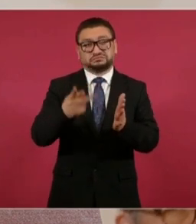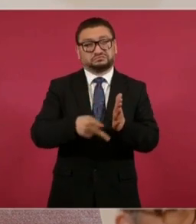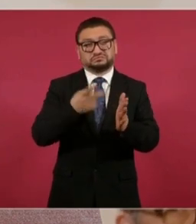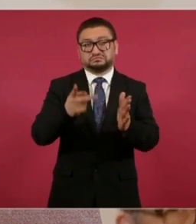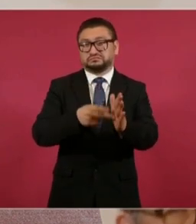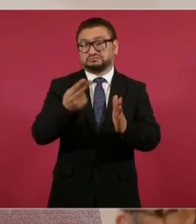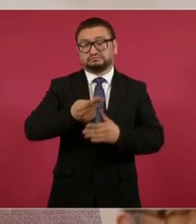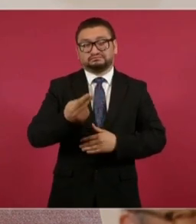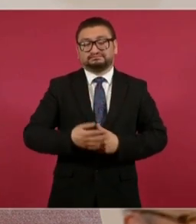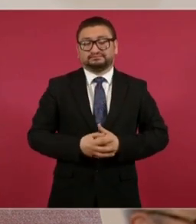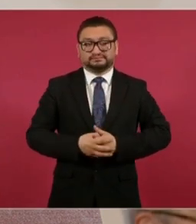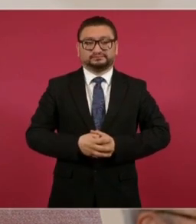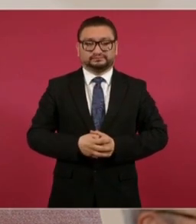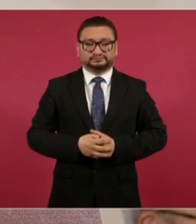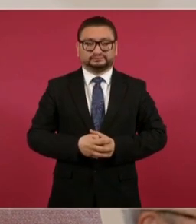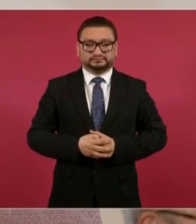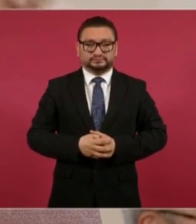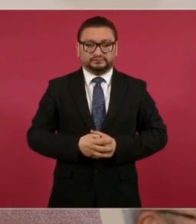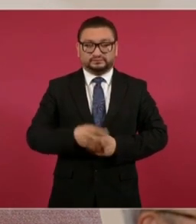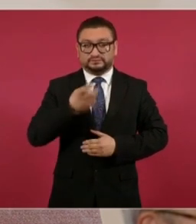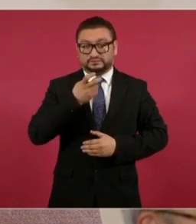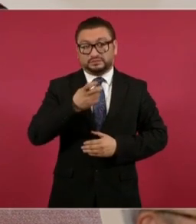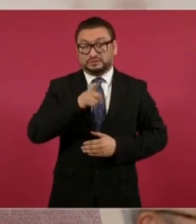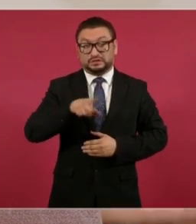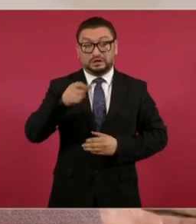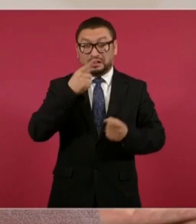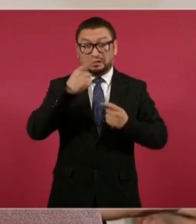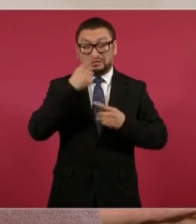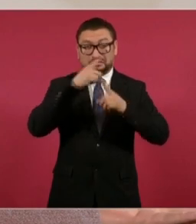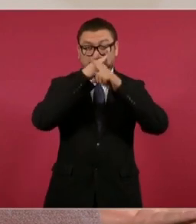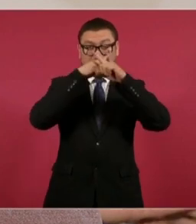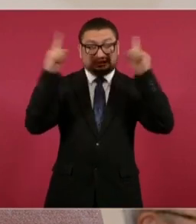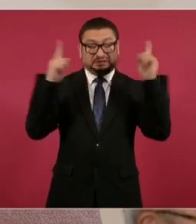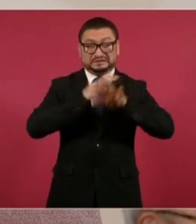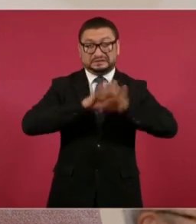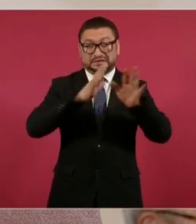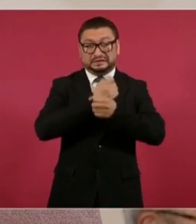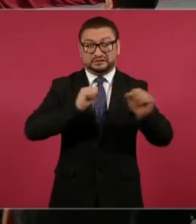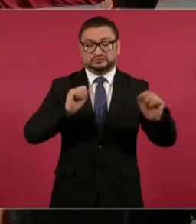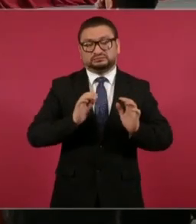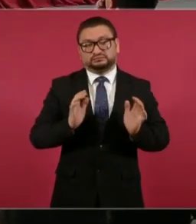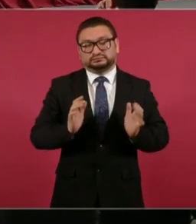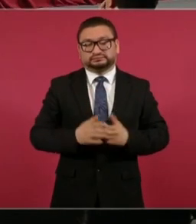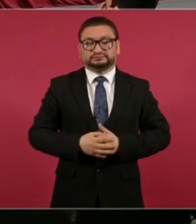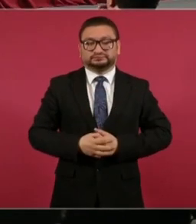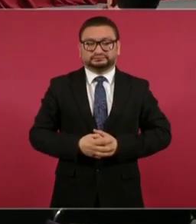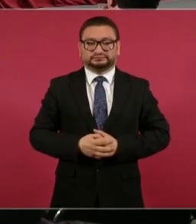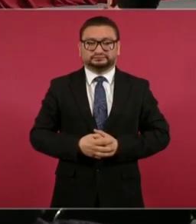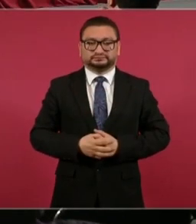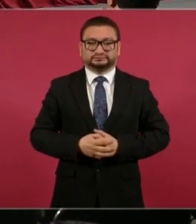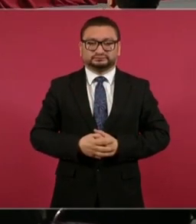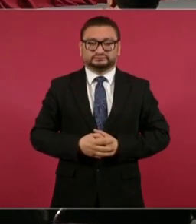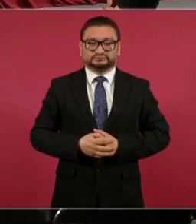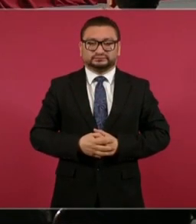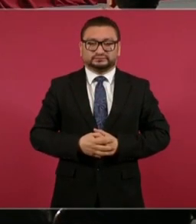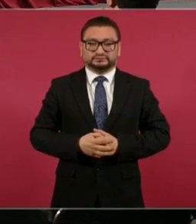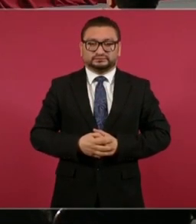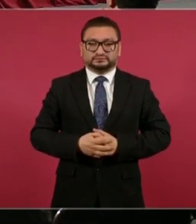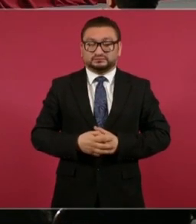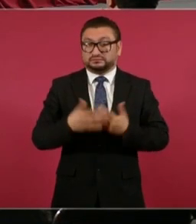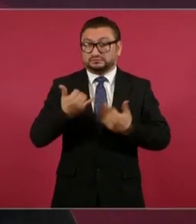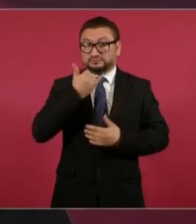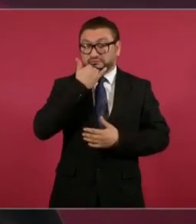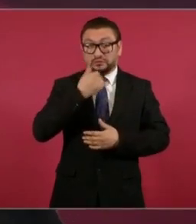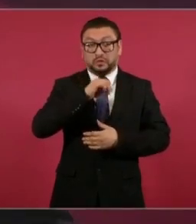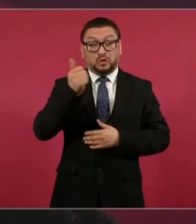repite y repite y hay unos que dicen ya ya me aburrió qué no puede